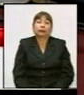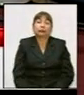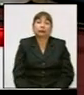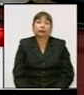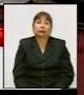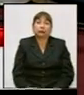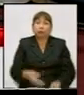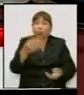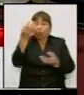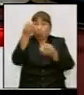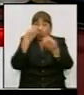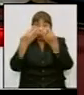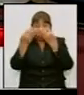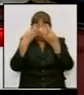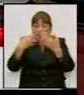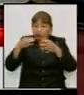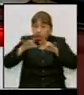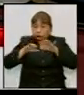datos